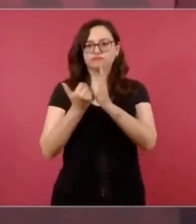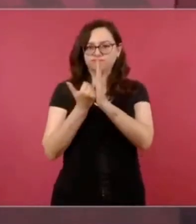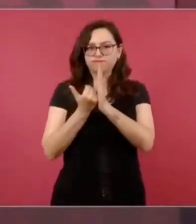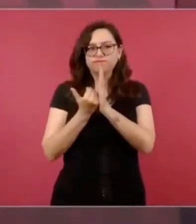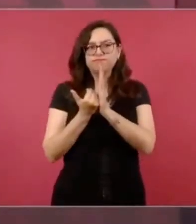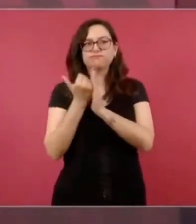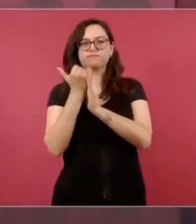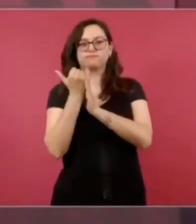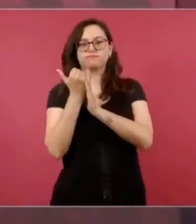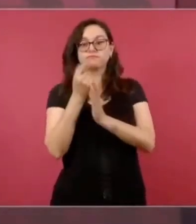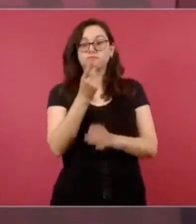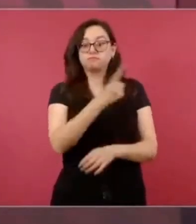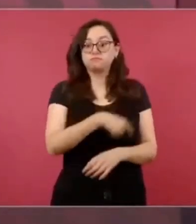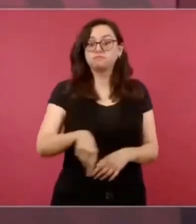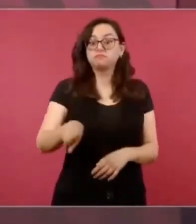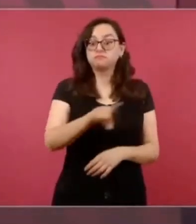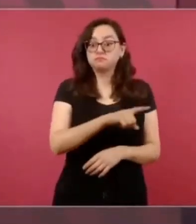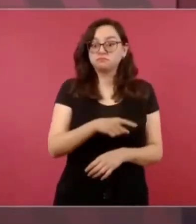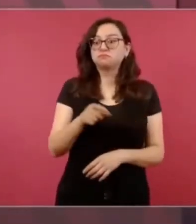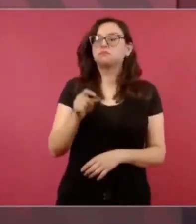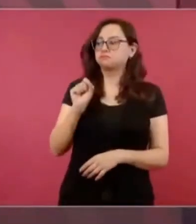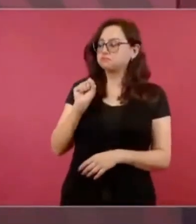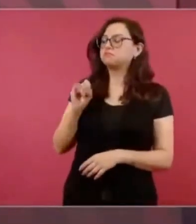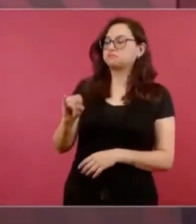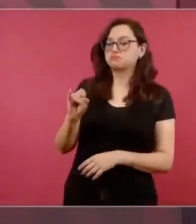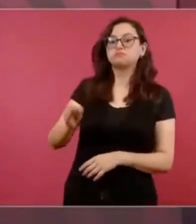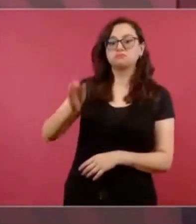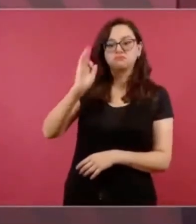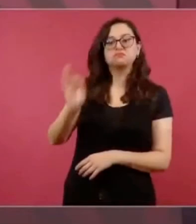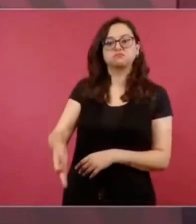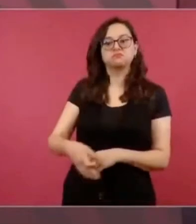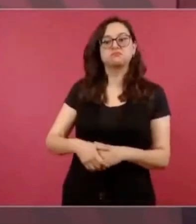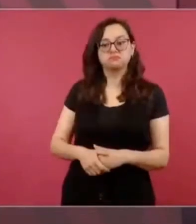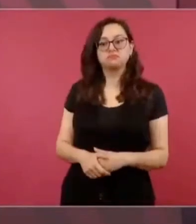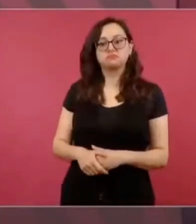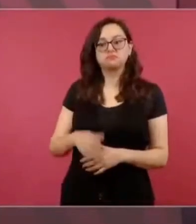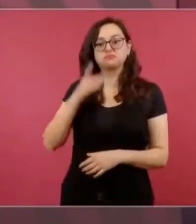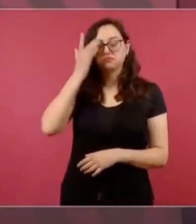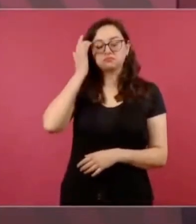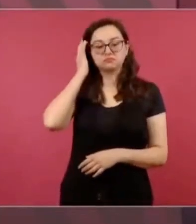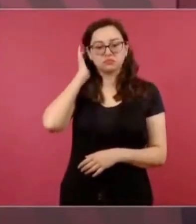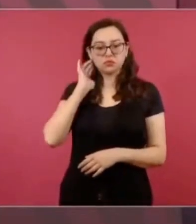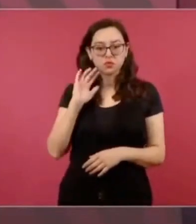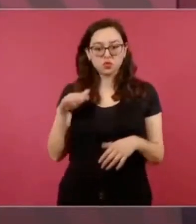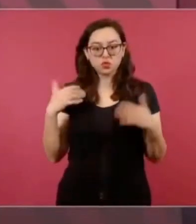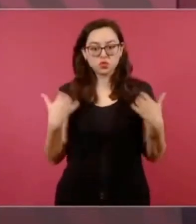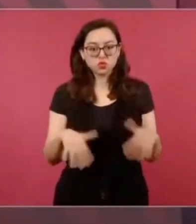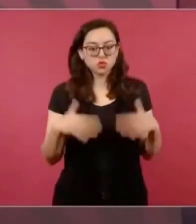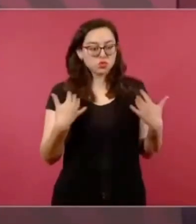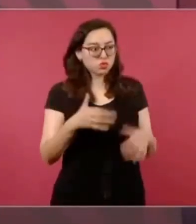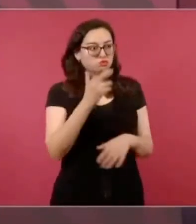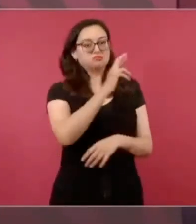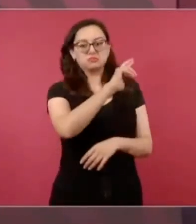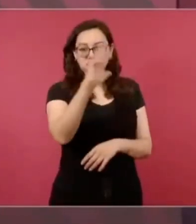empresarios aceptaron aumentar su participación. Es algo que hay que reconocerlo.